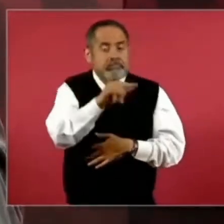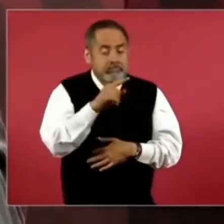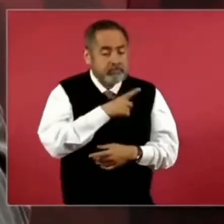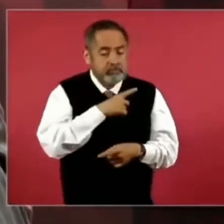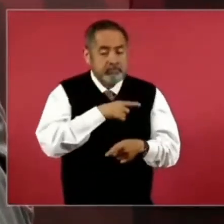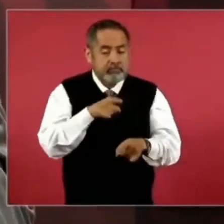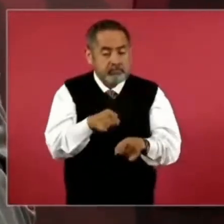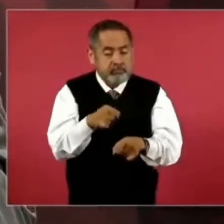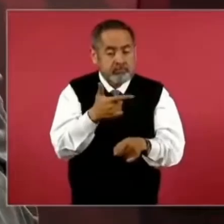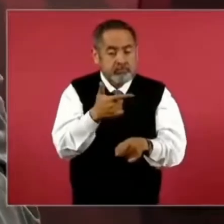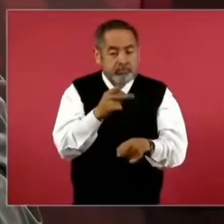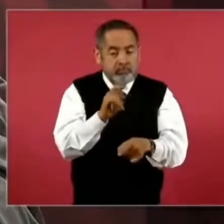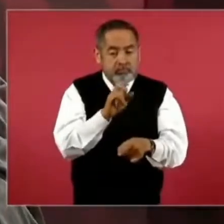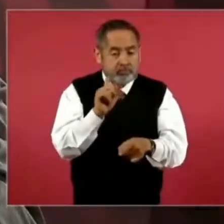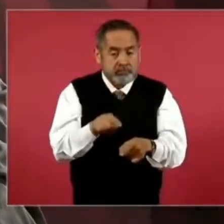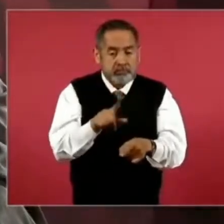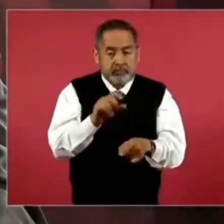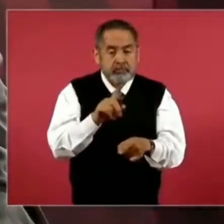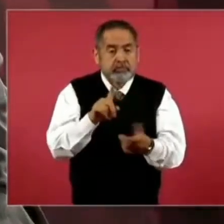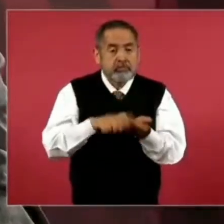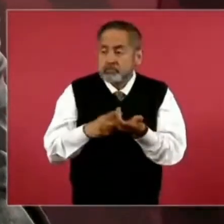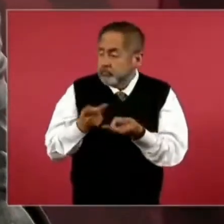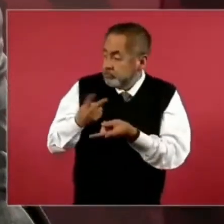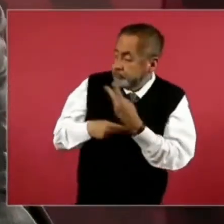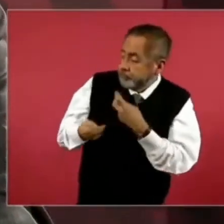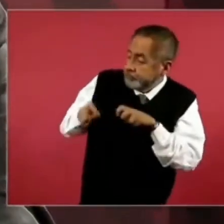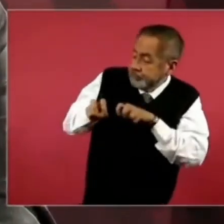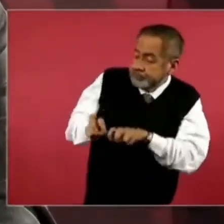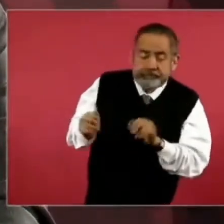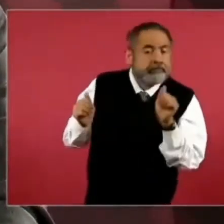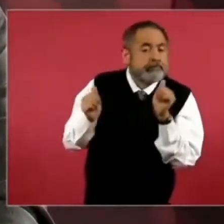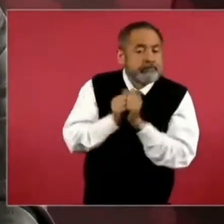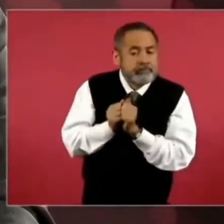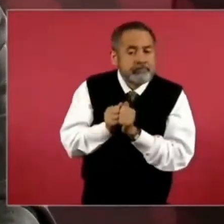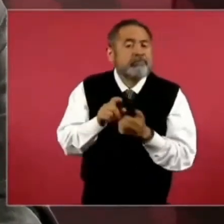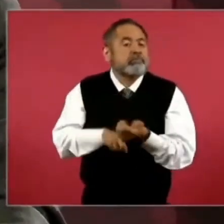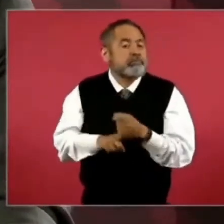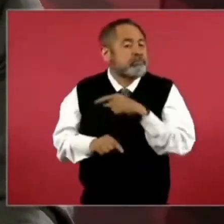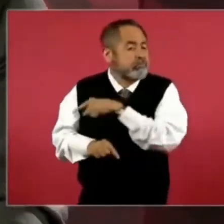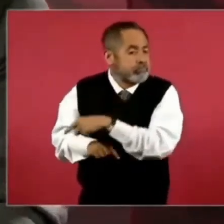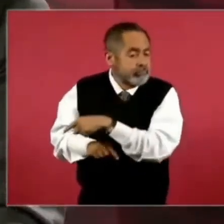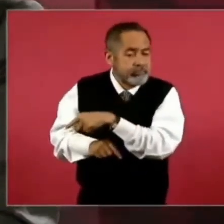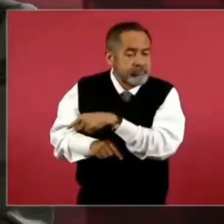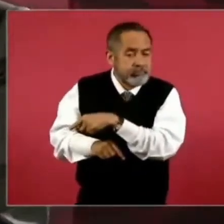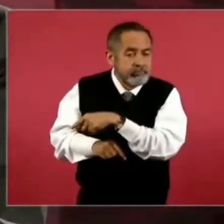o no solo aterrizó con Guzmán López, sino que